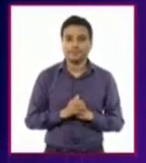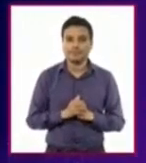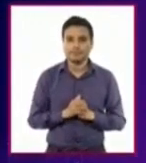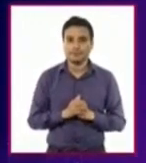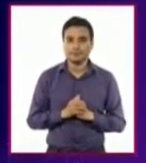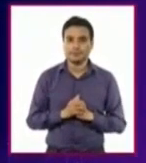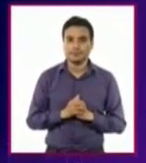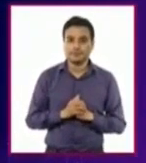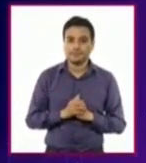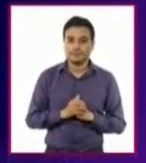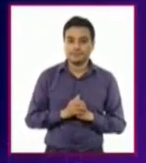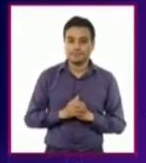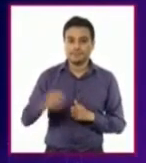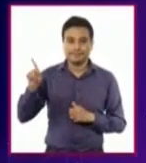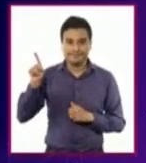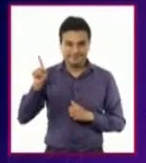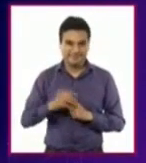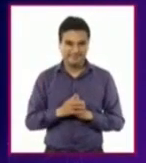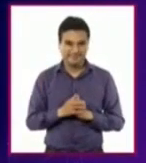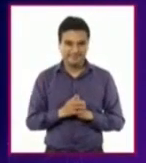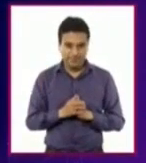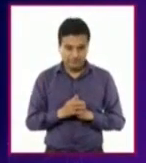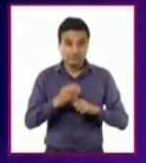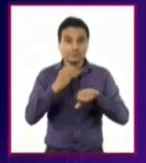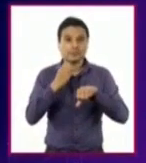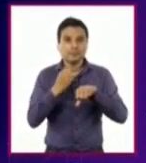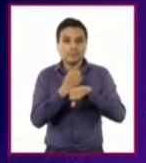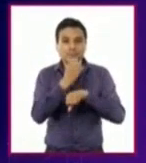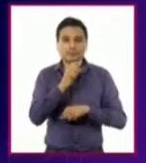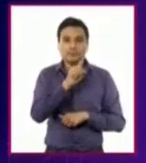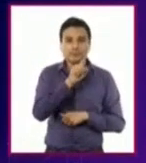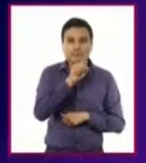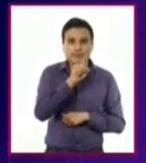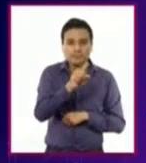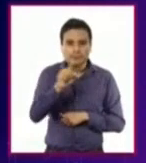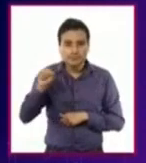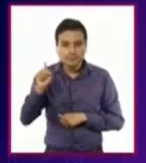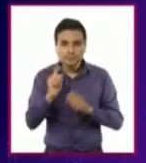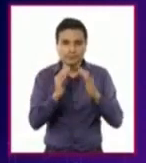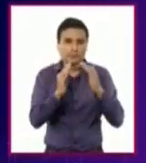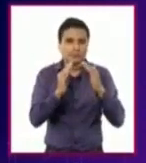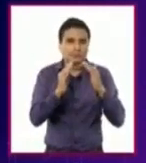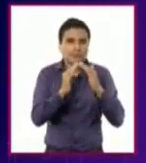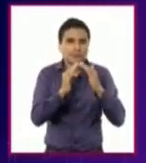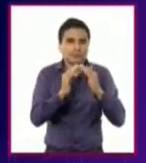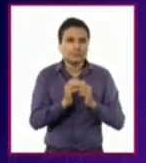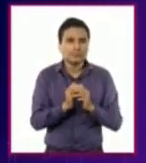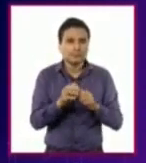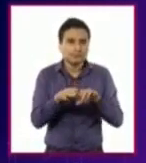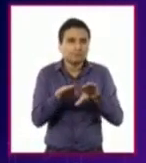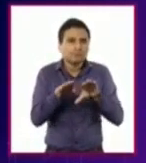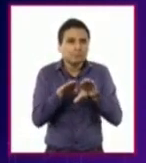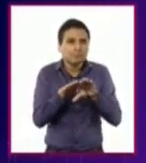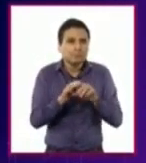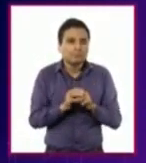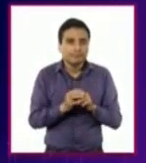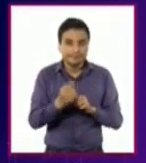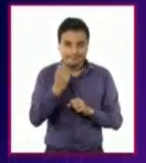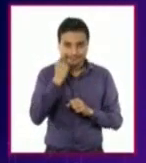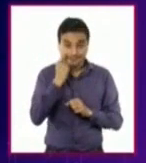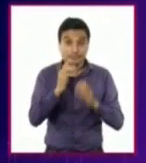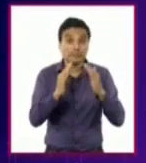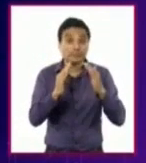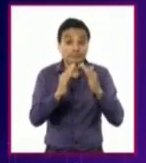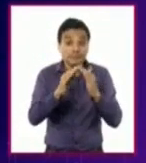hogar por entidad federativa es posible observar el número de personas que en promedio integran un hogar